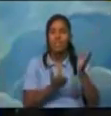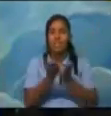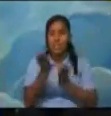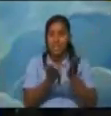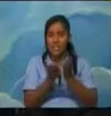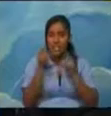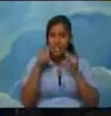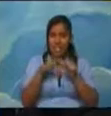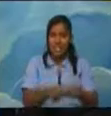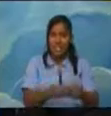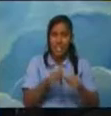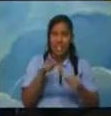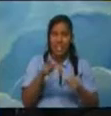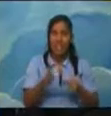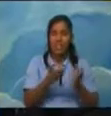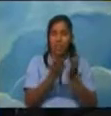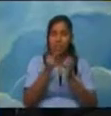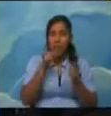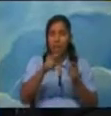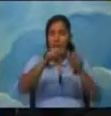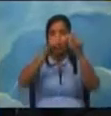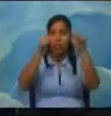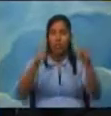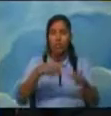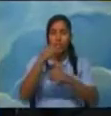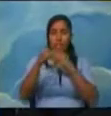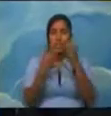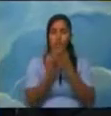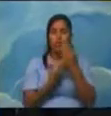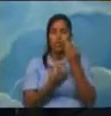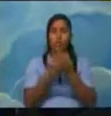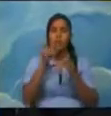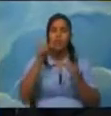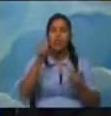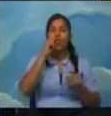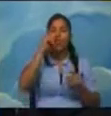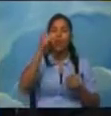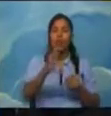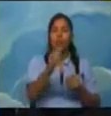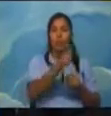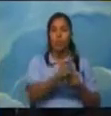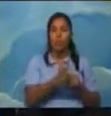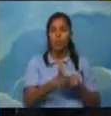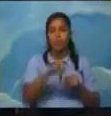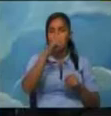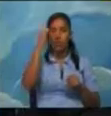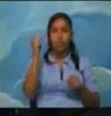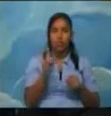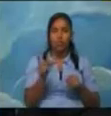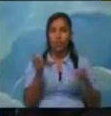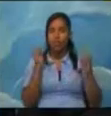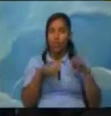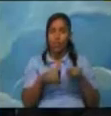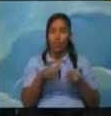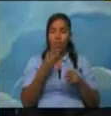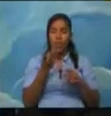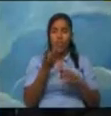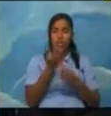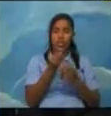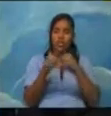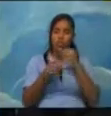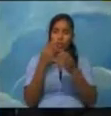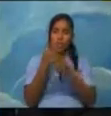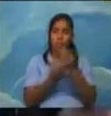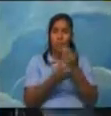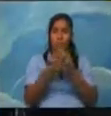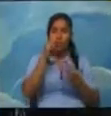allí a dioses hechos de manos de hombre. Oiga, Dios no está de acuerdo con que usted sirva a dioses